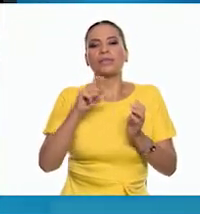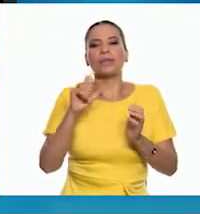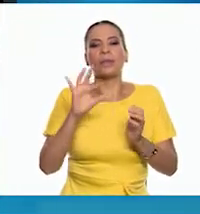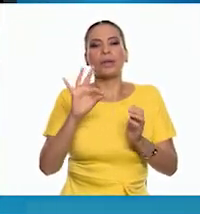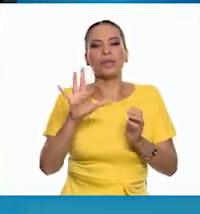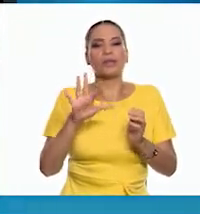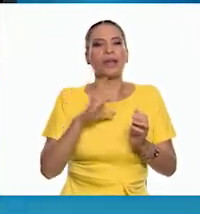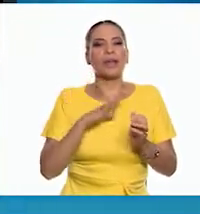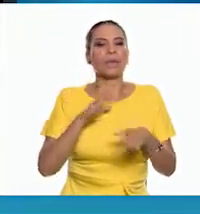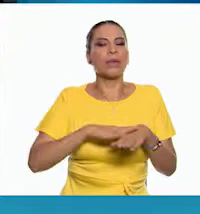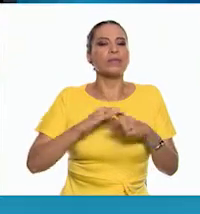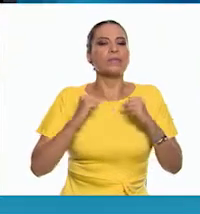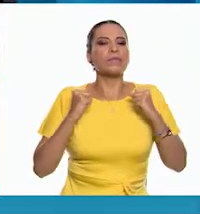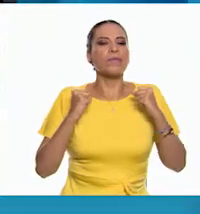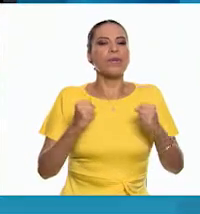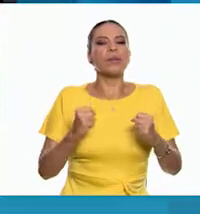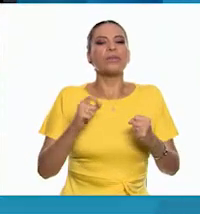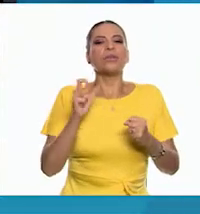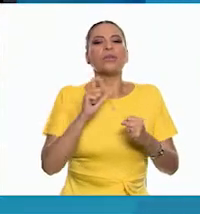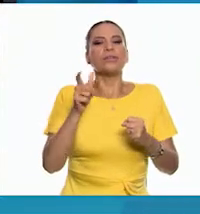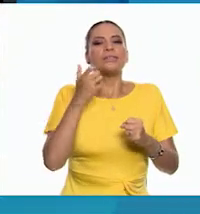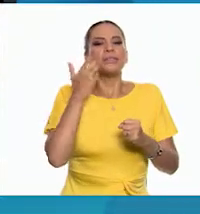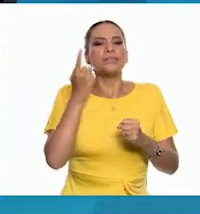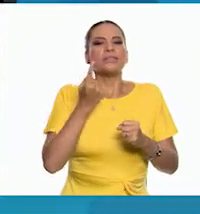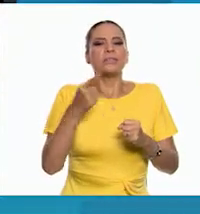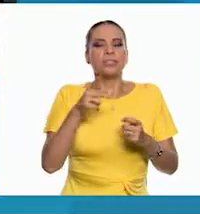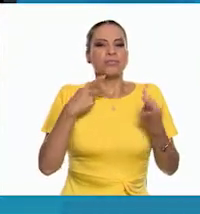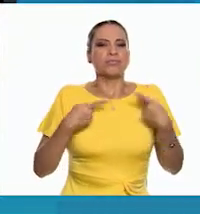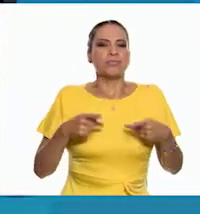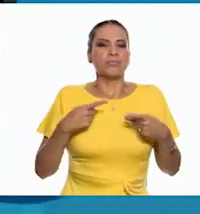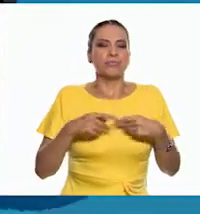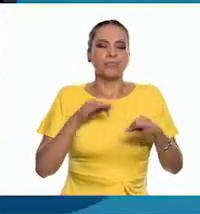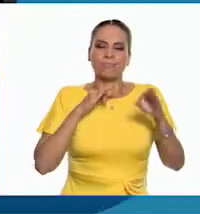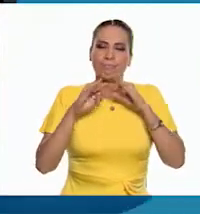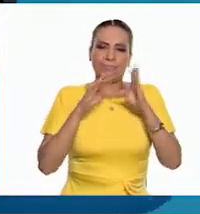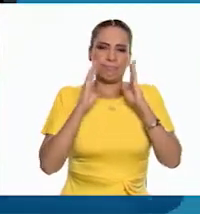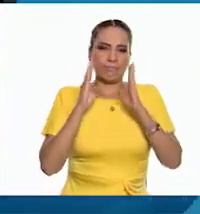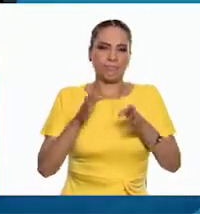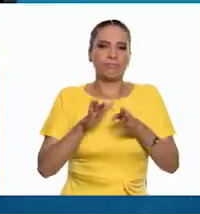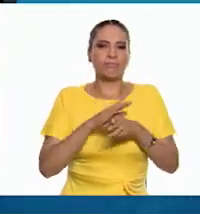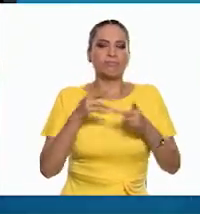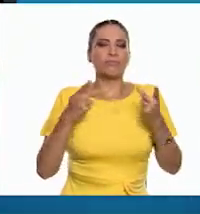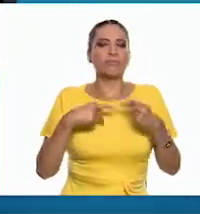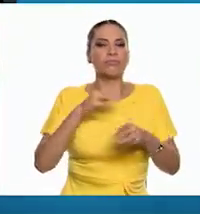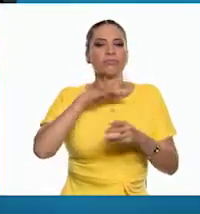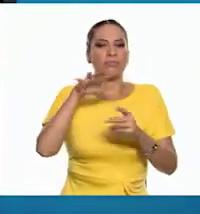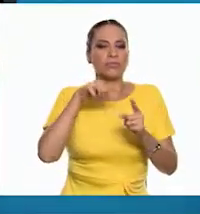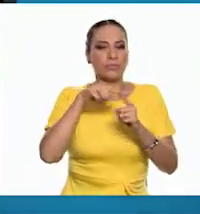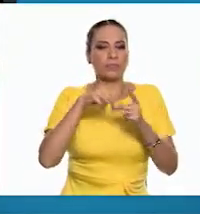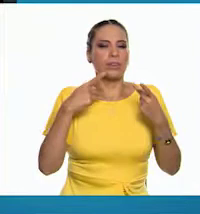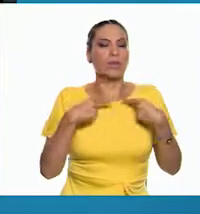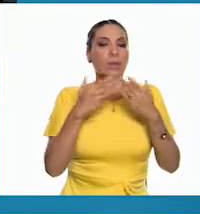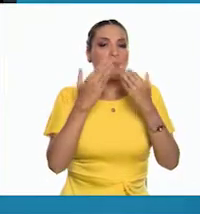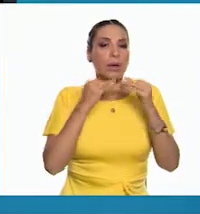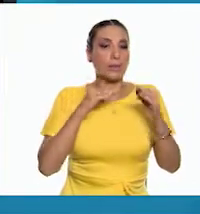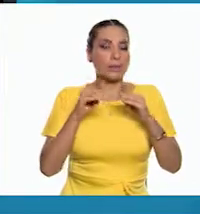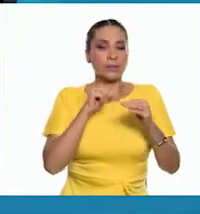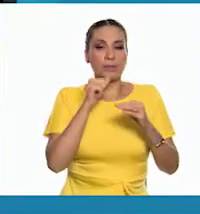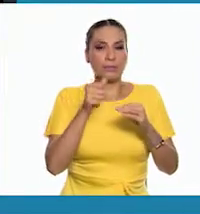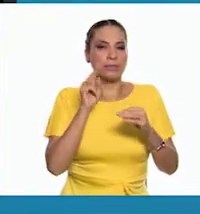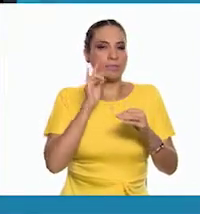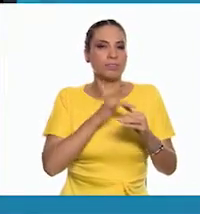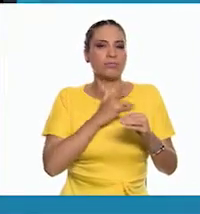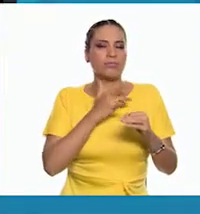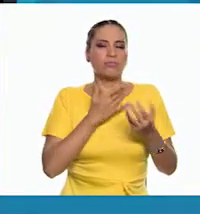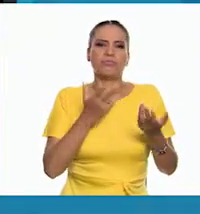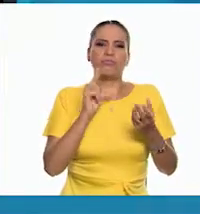1745 van a tener más fuerza con la intención de que la gente se dedique a trabajar. Entonces, la persecución hacia actividades que se